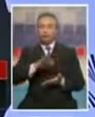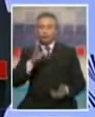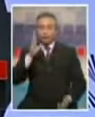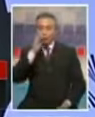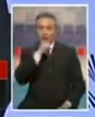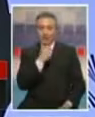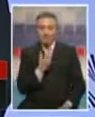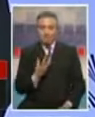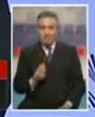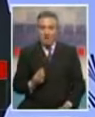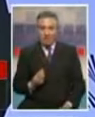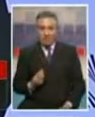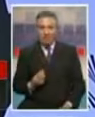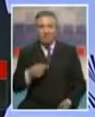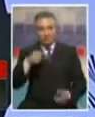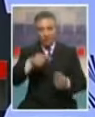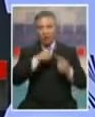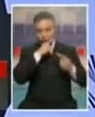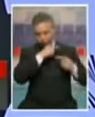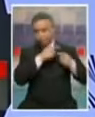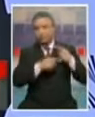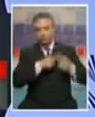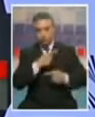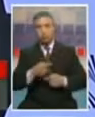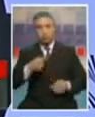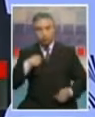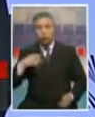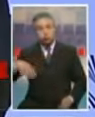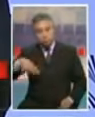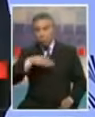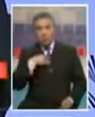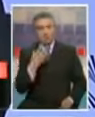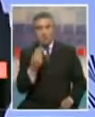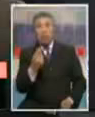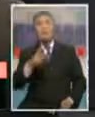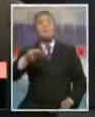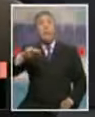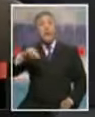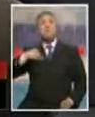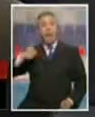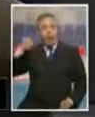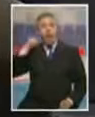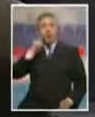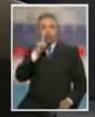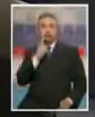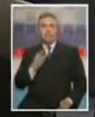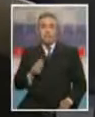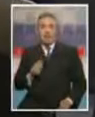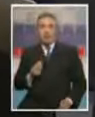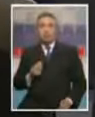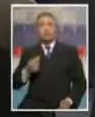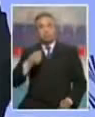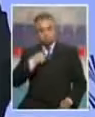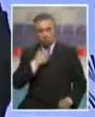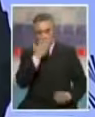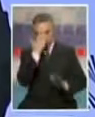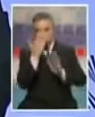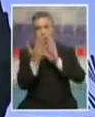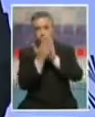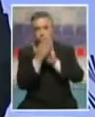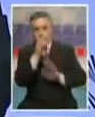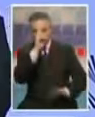hoy día varias generaciones, pero yo vengo de una generación que no tiene miedo. Mi madre tuvo miedo. Y quiero interpelar a Evelyn Matthei con